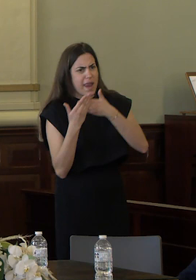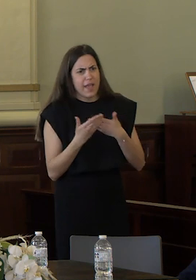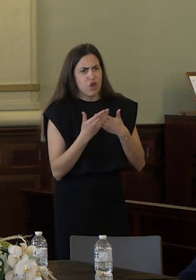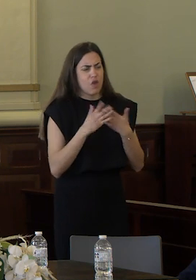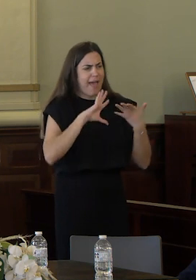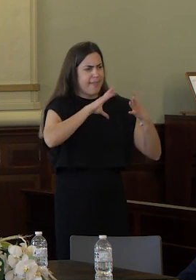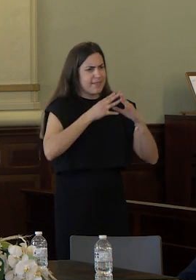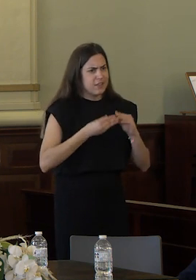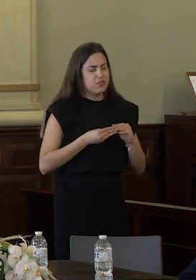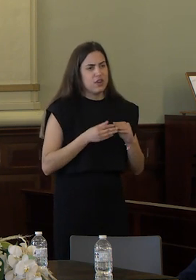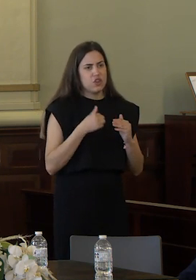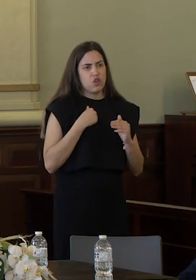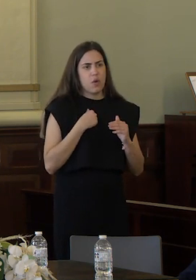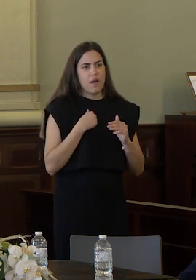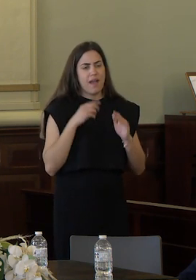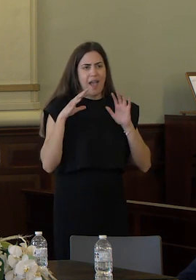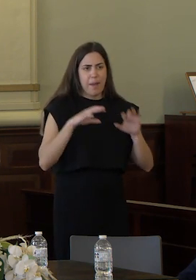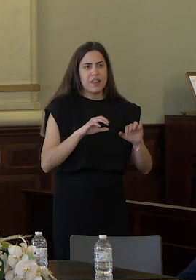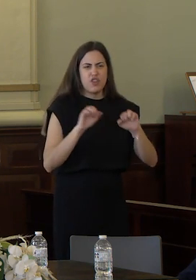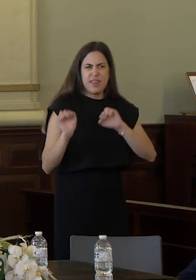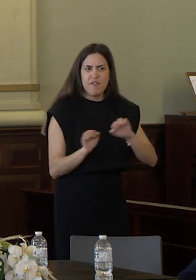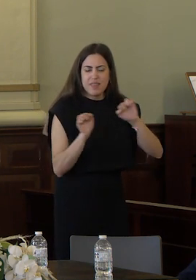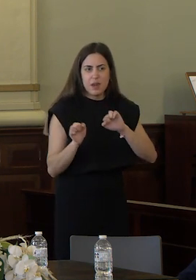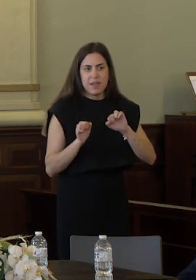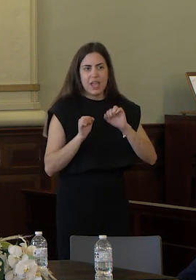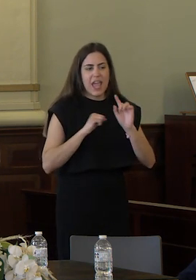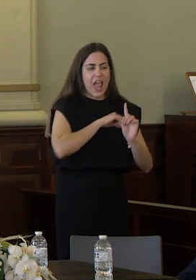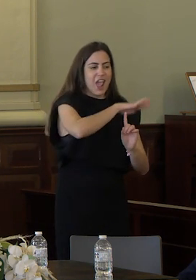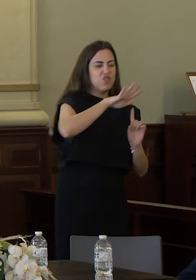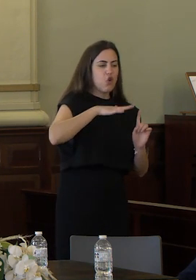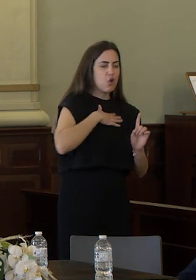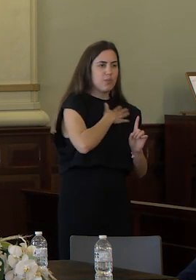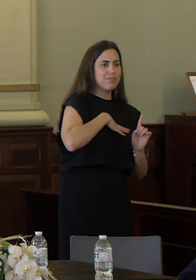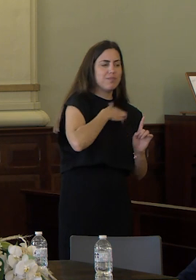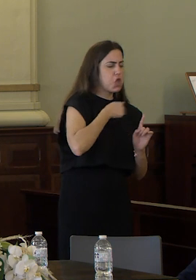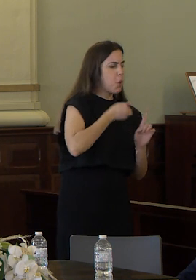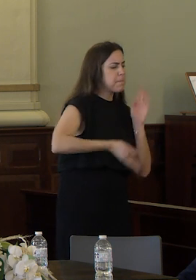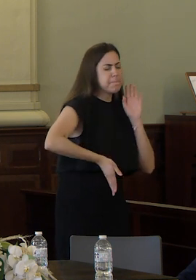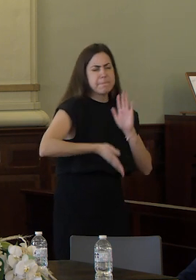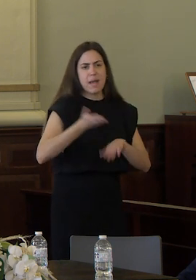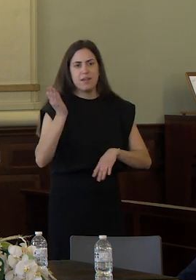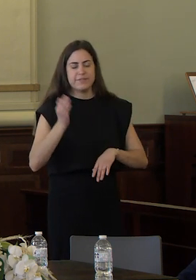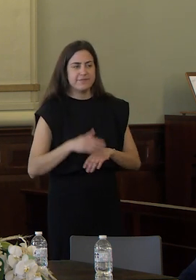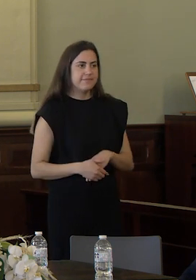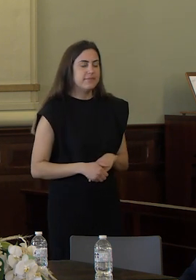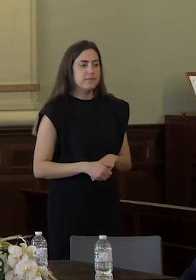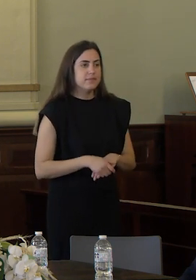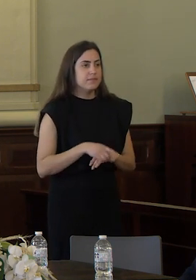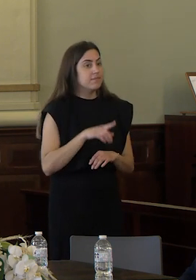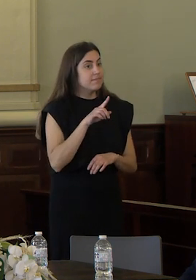defenderme, a salir de mi zona de confort, y